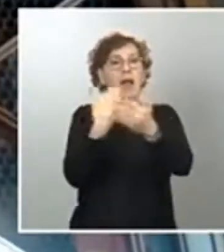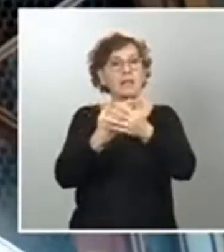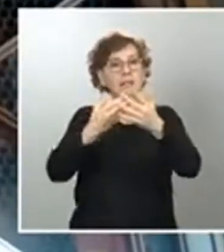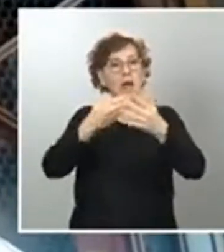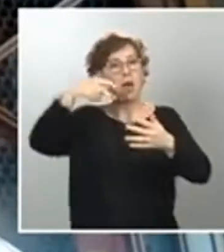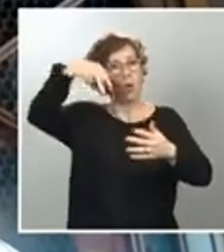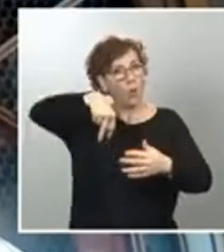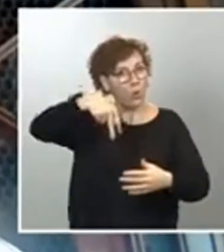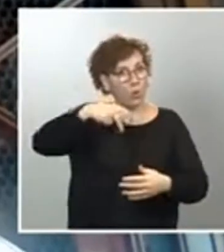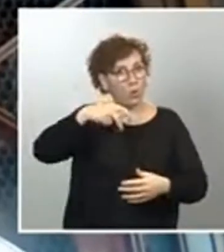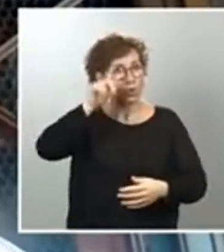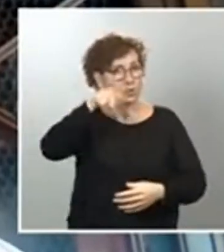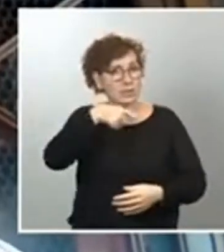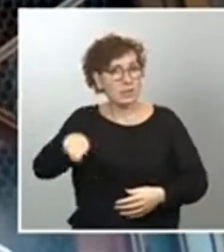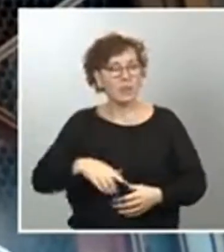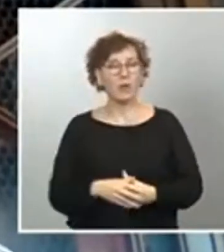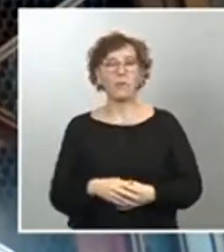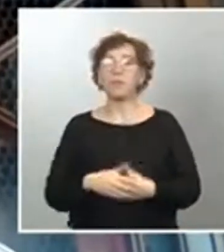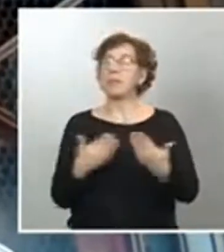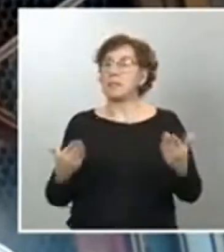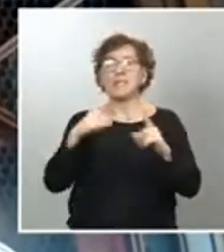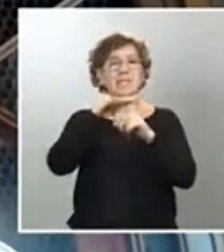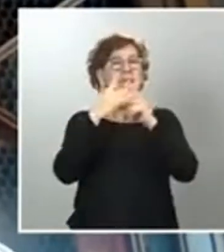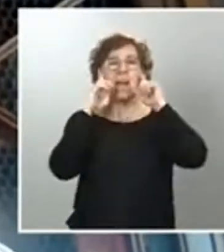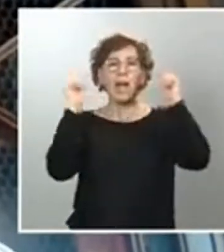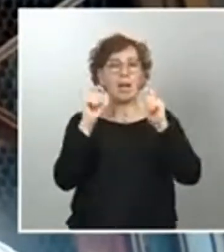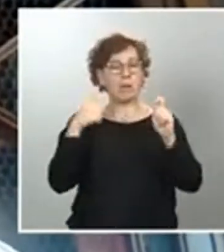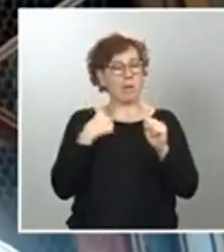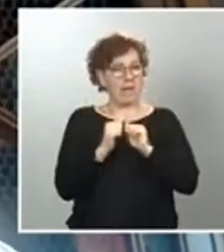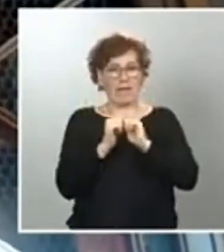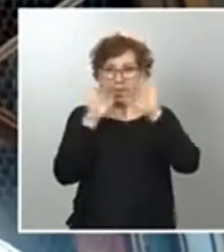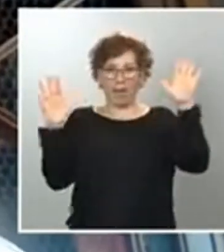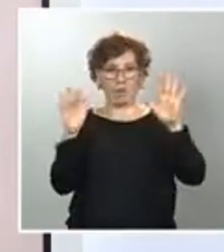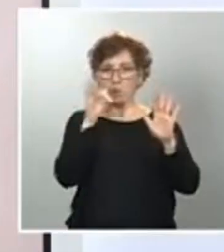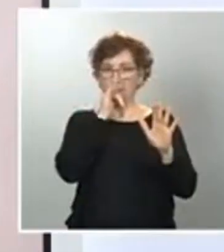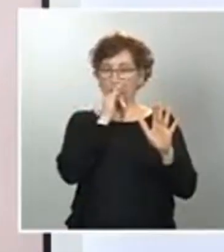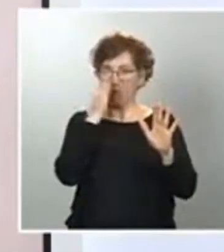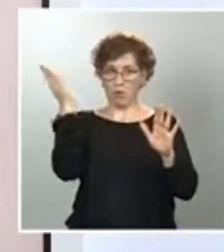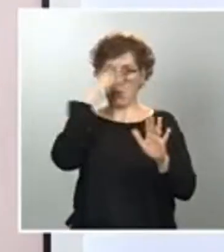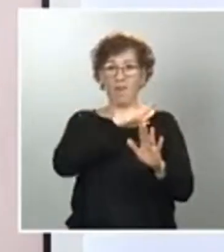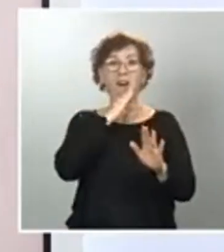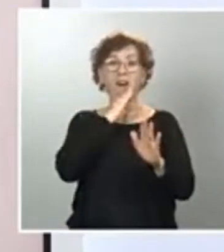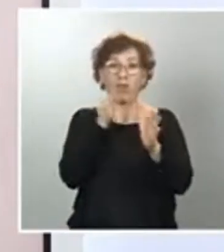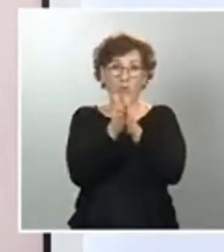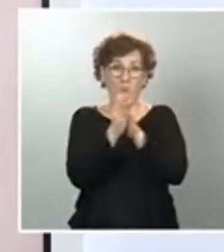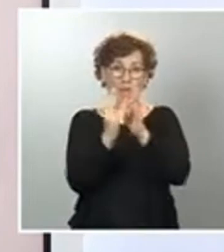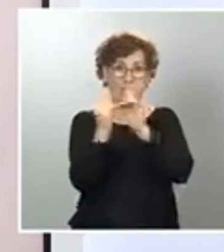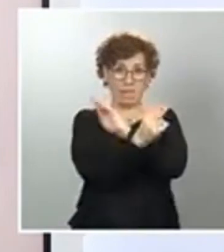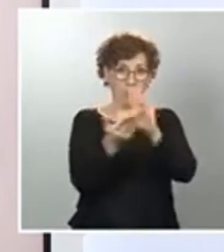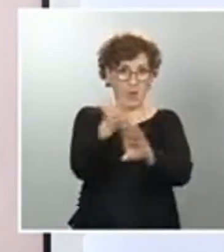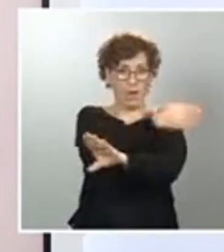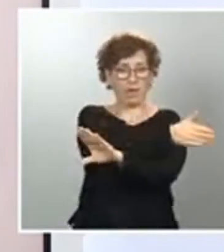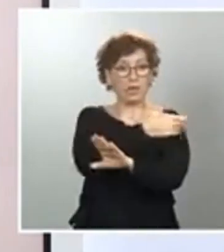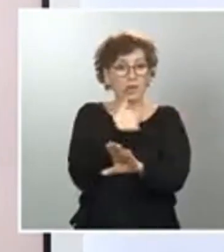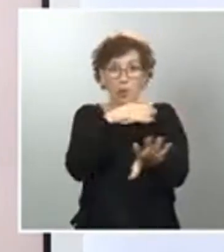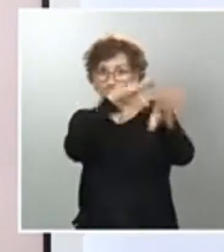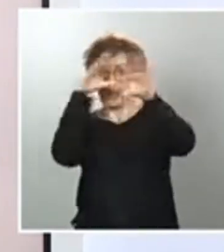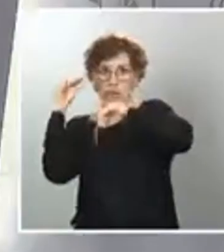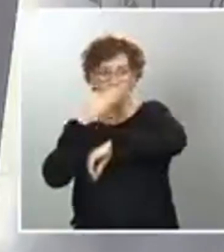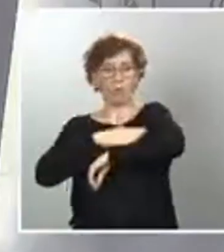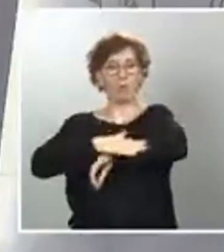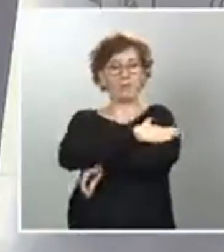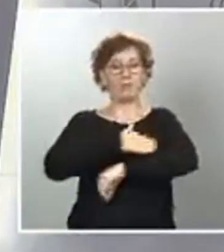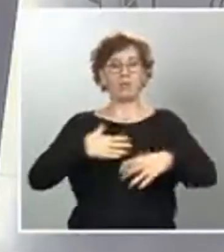al estado de alarma no me ha quedado muy claro en las respuestas anteriores a los compañeros. Entiendo que si es el Ministerio de Sanidad el que va a